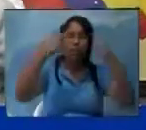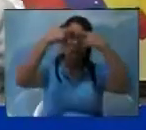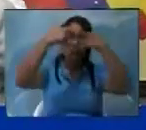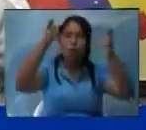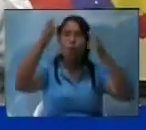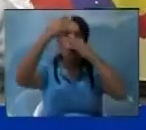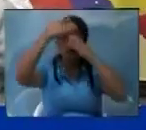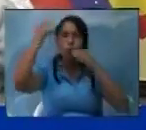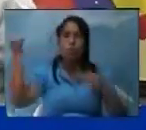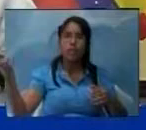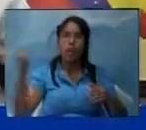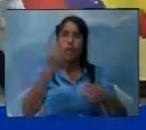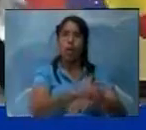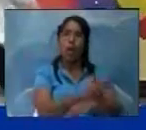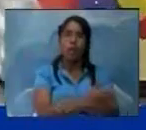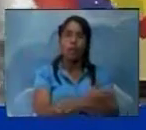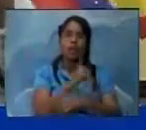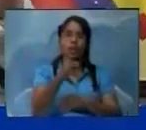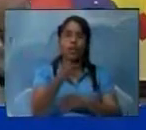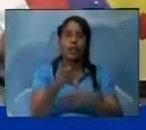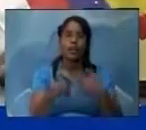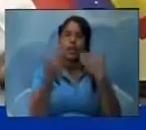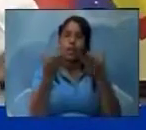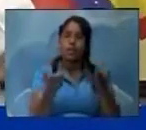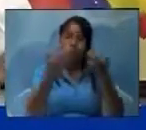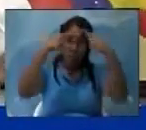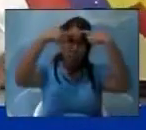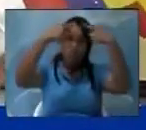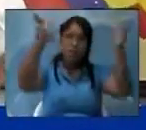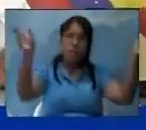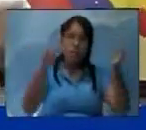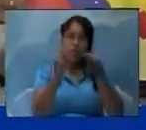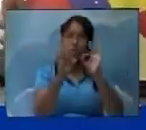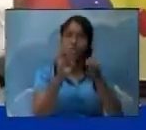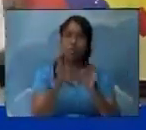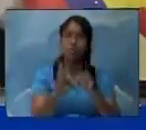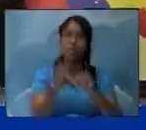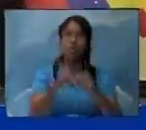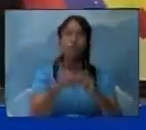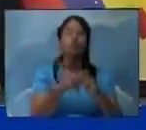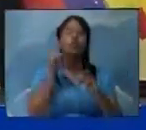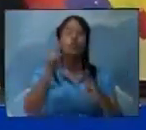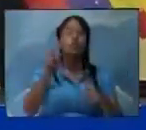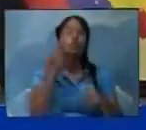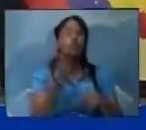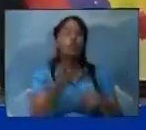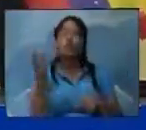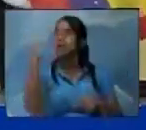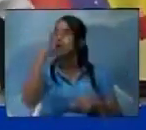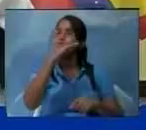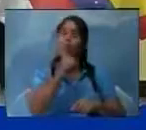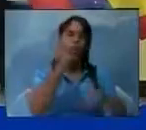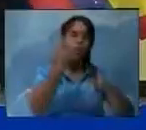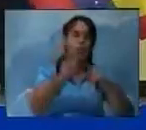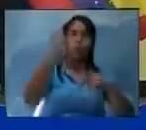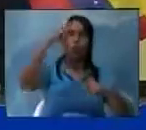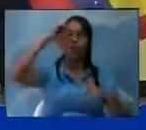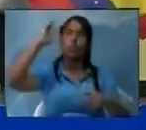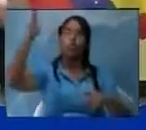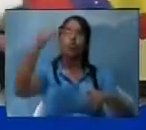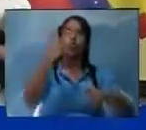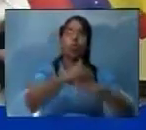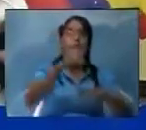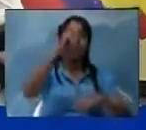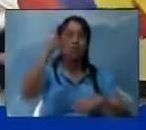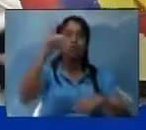había olvidado y te dio la interpretación. Y tú dijiste que no hay otro Dios como